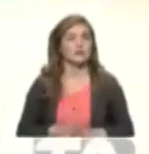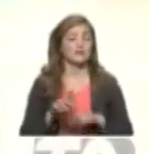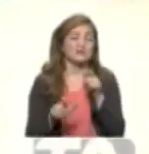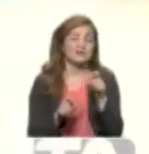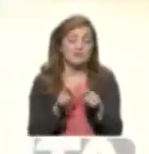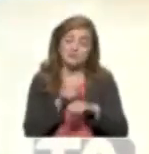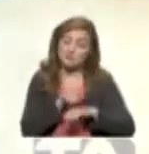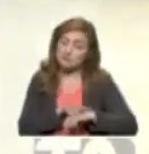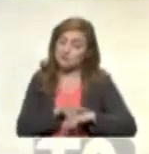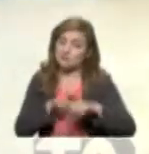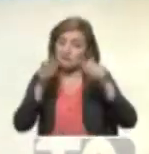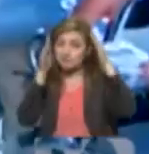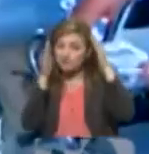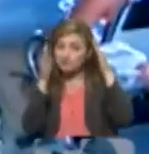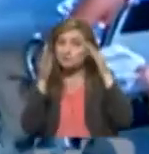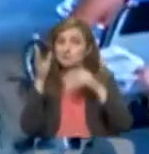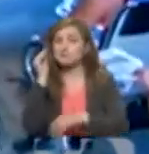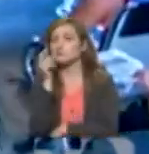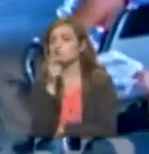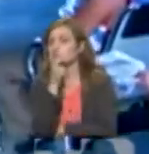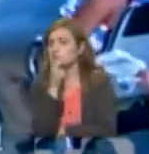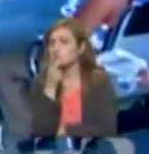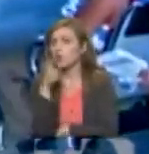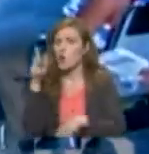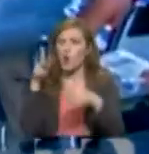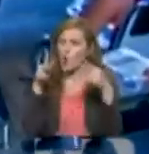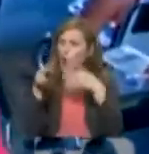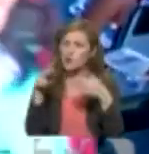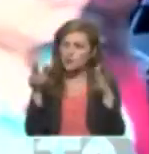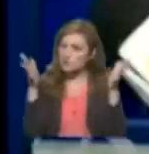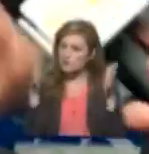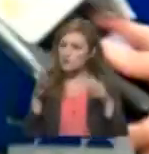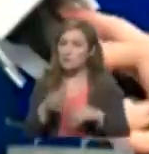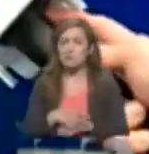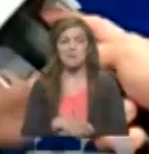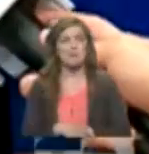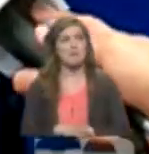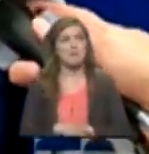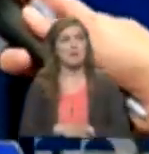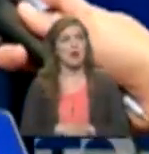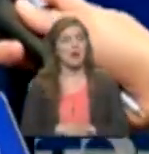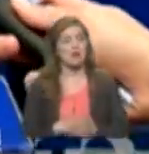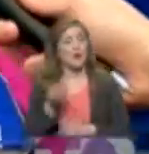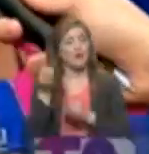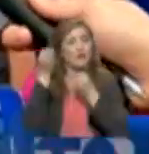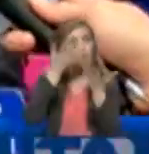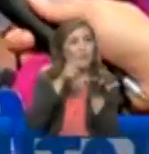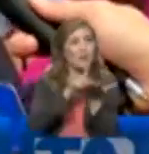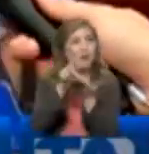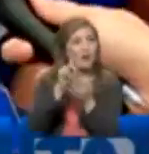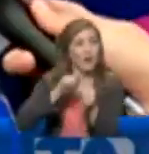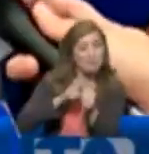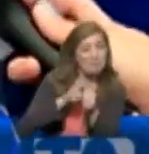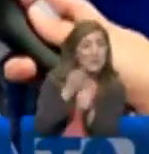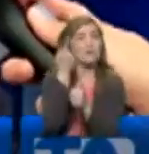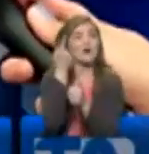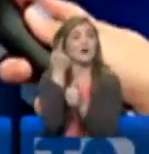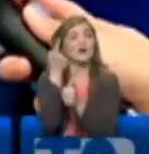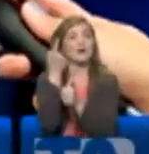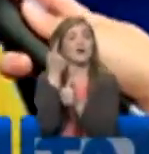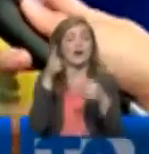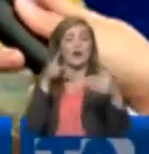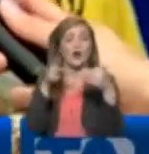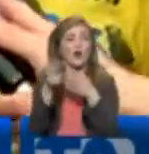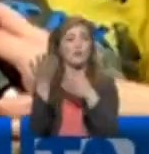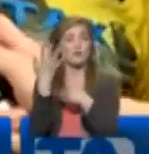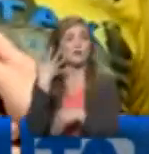que a esa hora eran atendidos y escuchaban el pronunciamiento, reaccionaban. Y me comunican que tengo que pagar primero, donde el corte lo